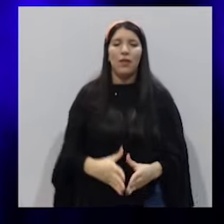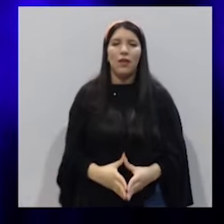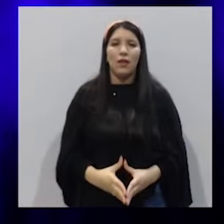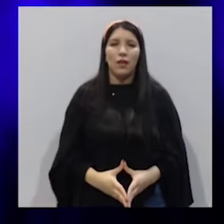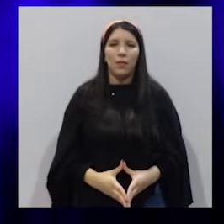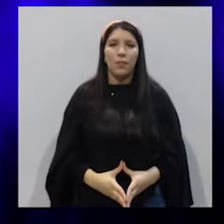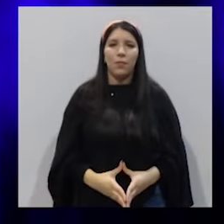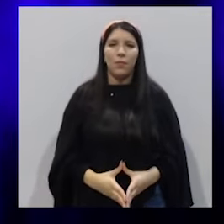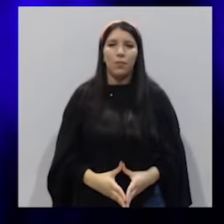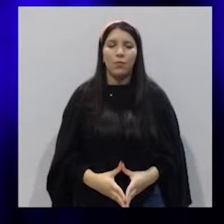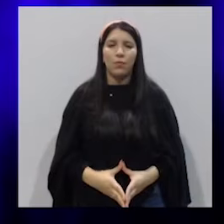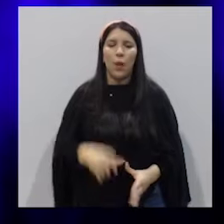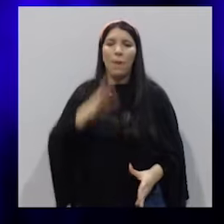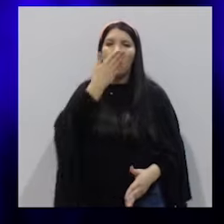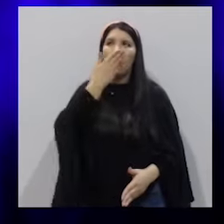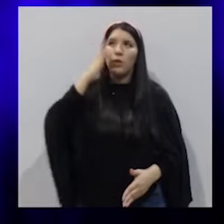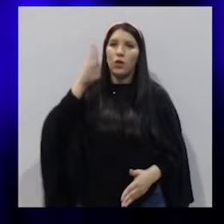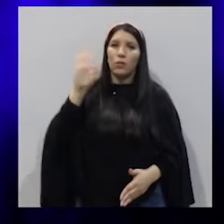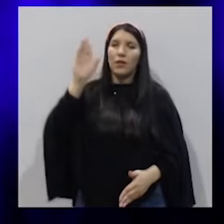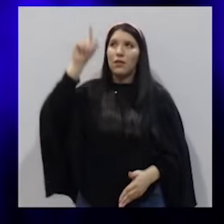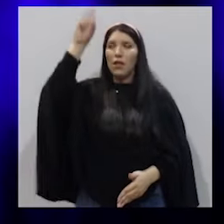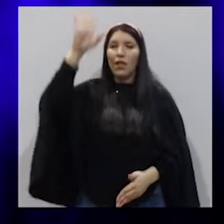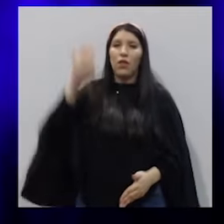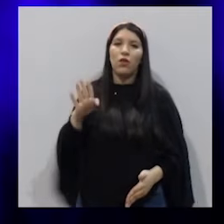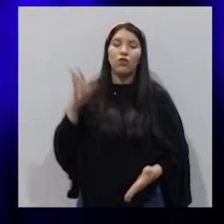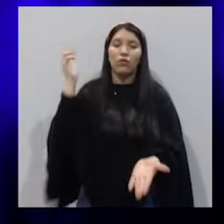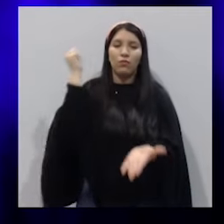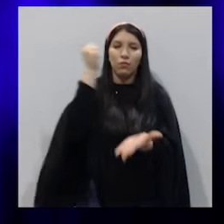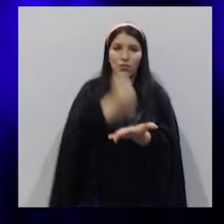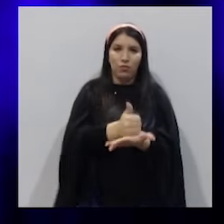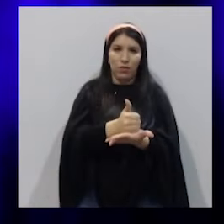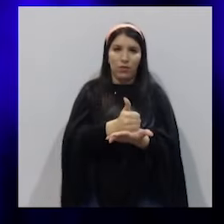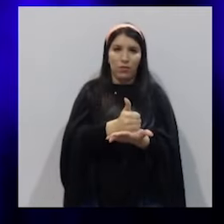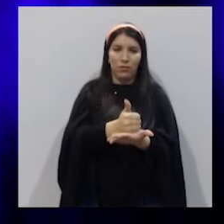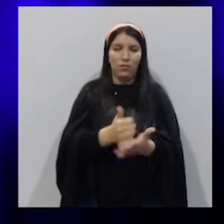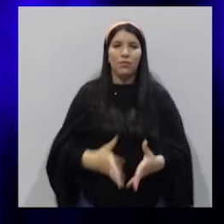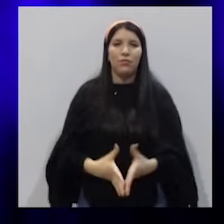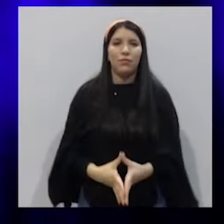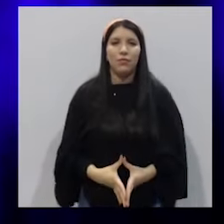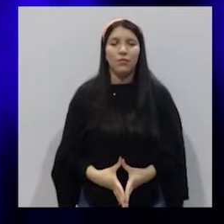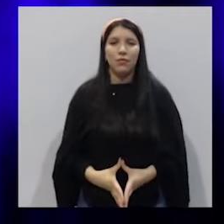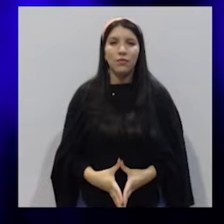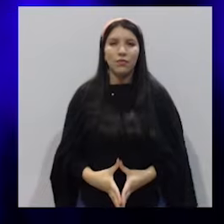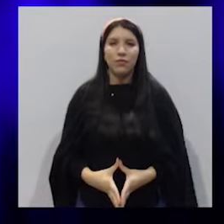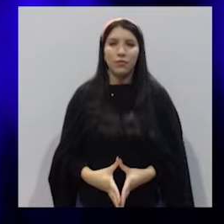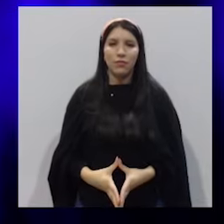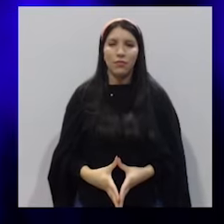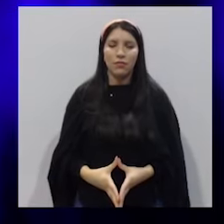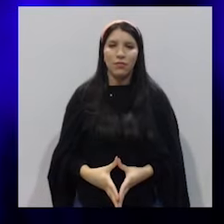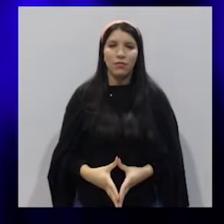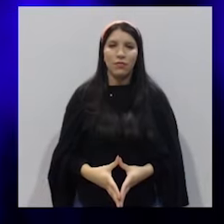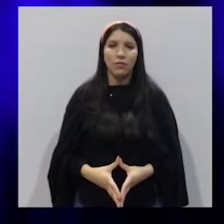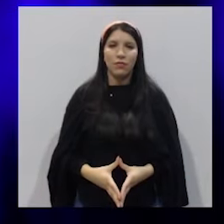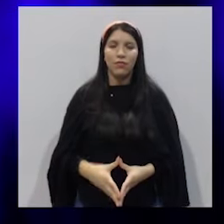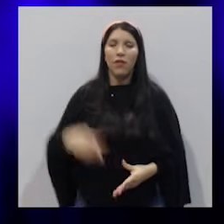dios no es deudor de nadie dios siempre va a estar dándonos a nosotros lo que necesitamos